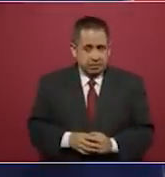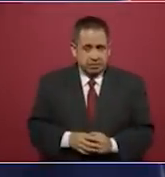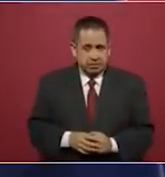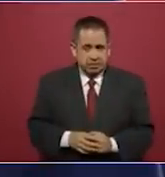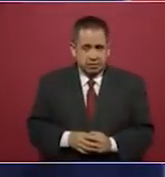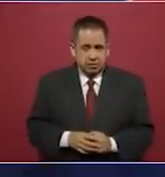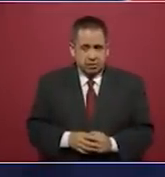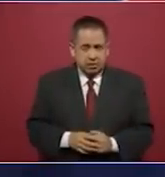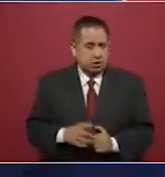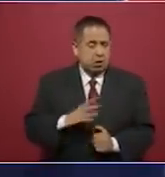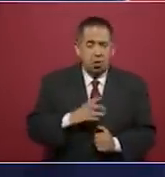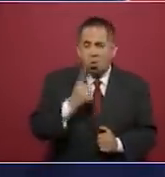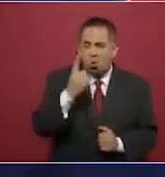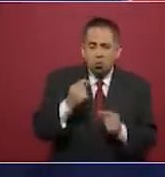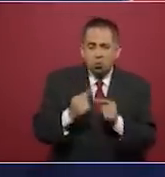un desacuerdo